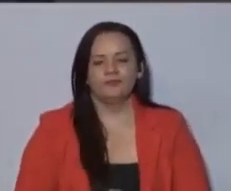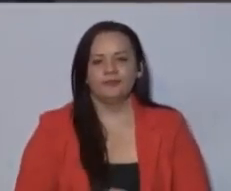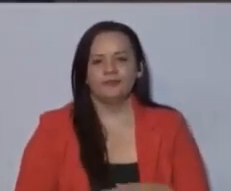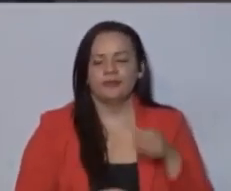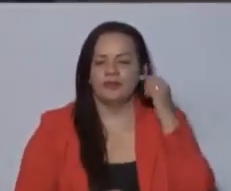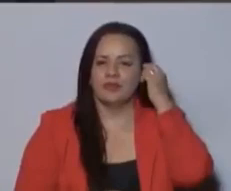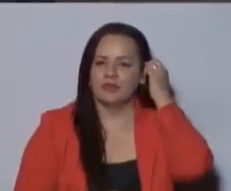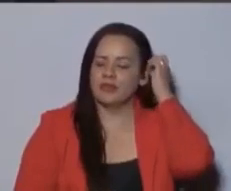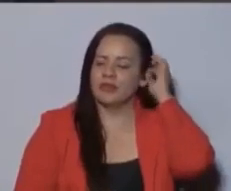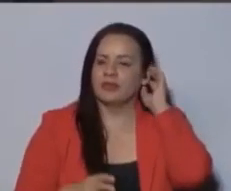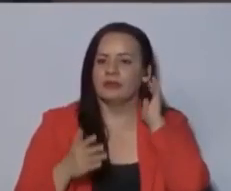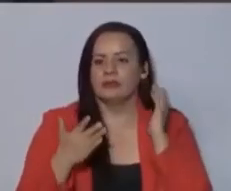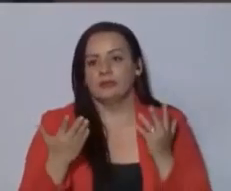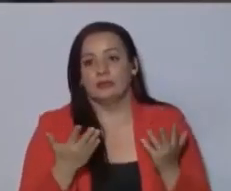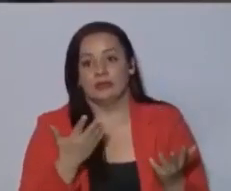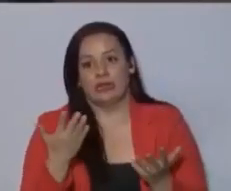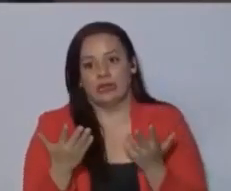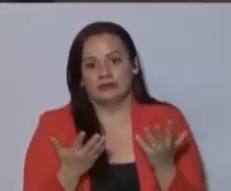Es el dilema